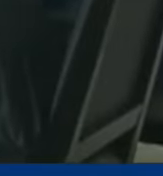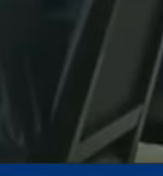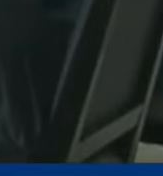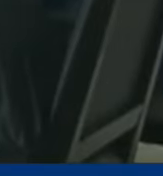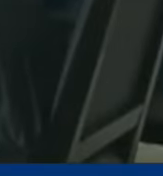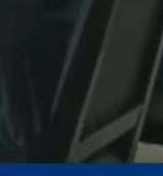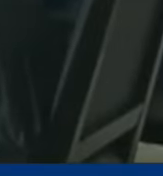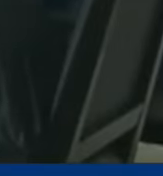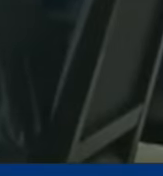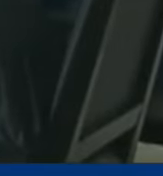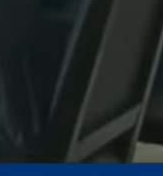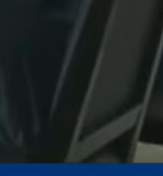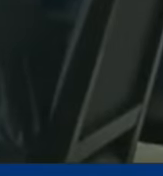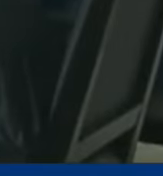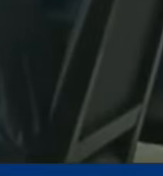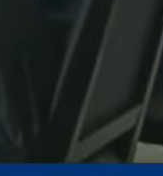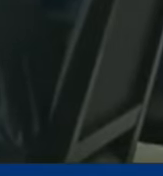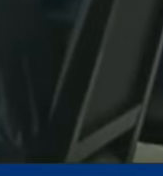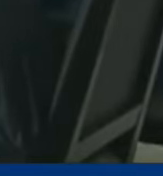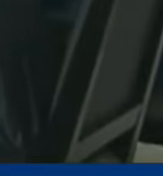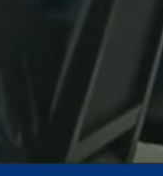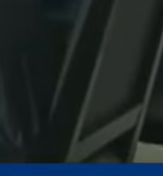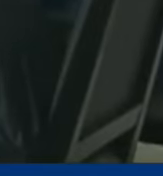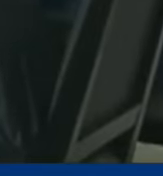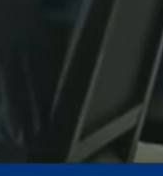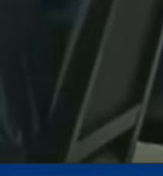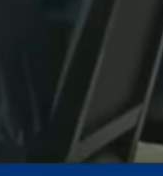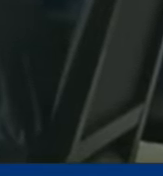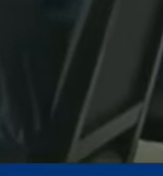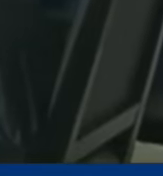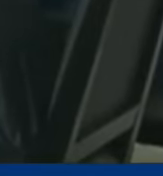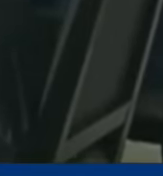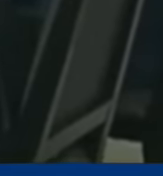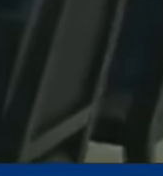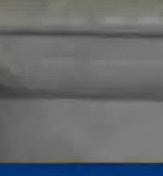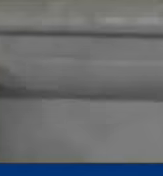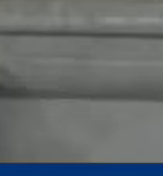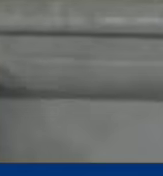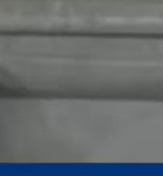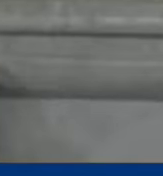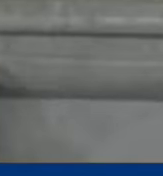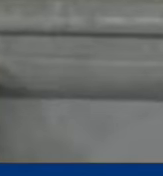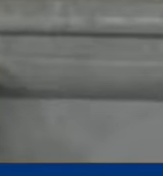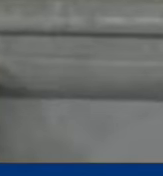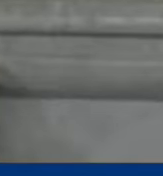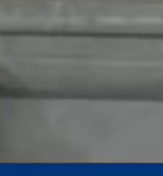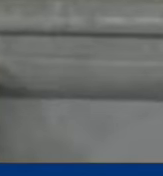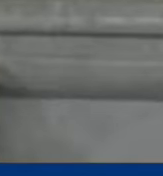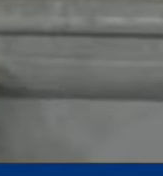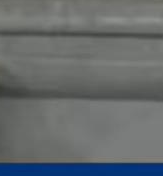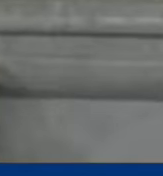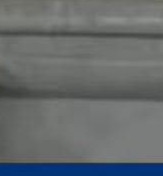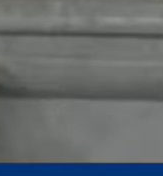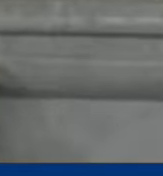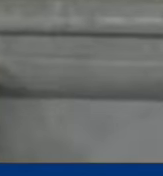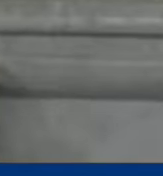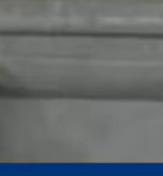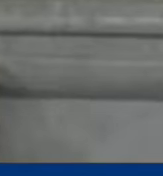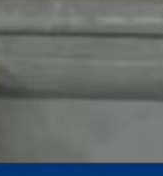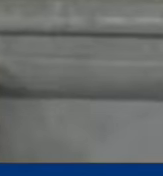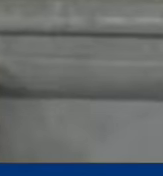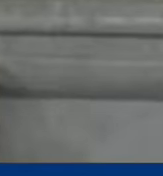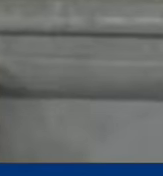Aquí decía Chávez al finalizar este capítulo, decía, subrayado, mira, yo lo tengo subrayado hace muchos años. En